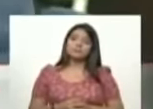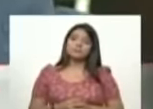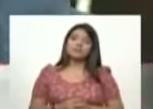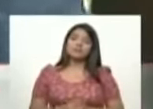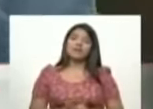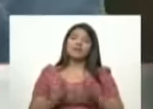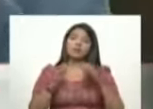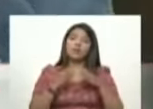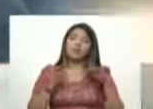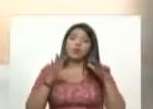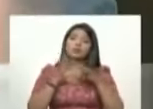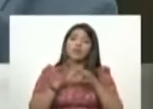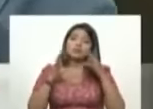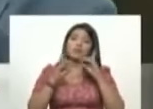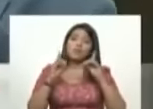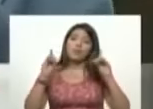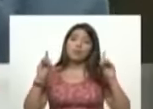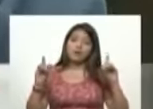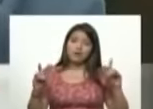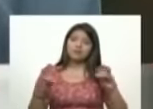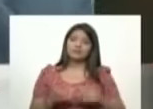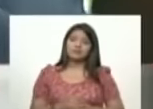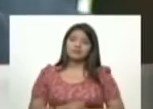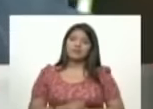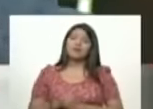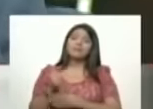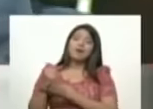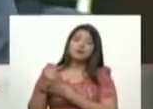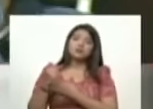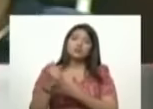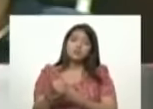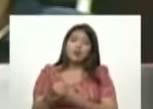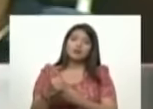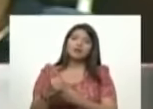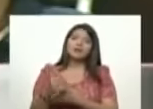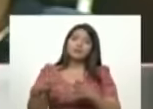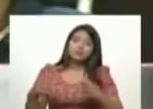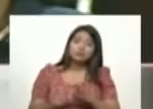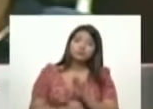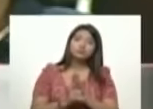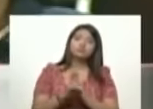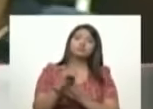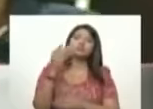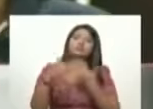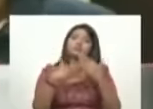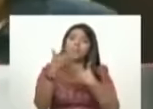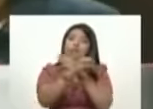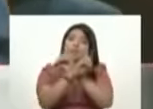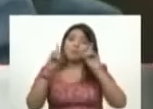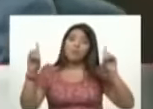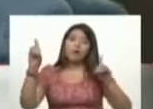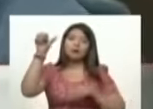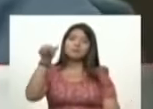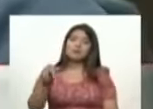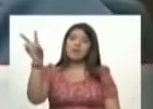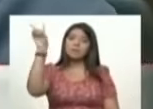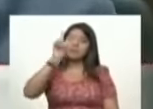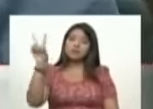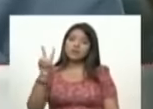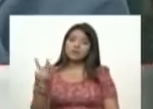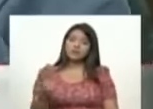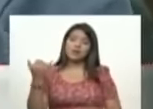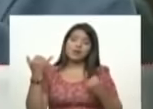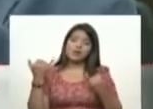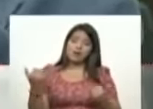Unidad Democrática, la que va a ayudar y ha ayudado a la recuperación de la democracia en Venezuela, sea